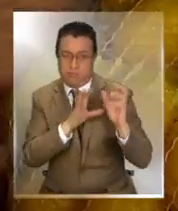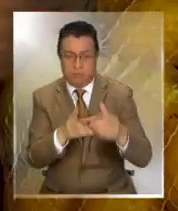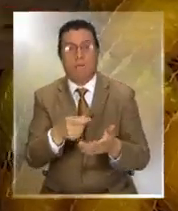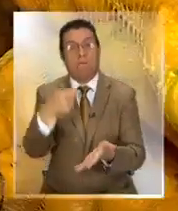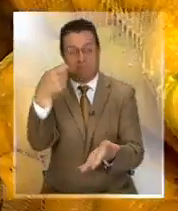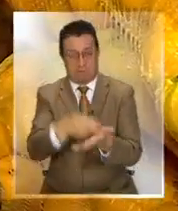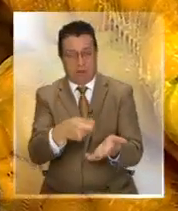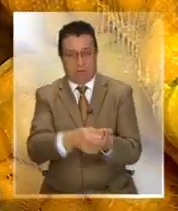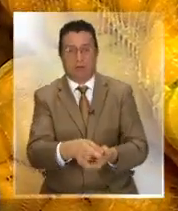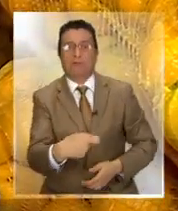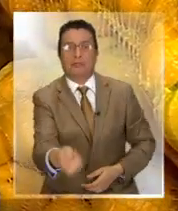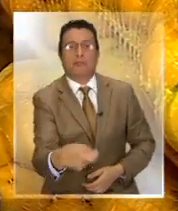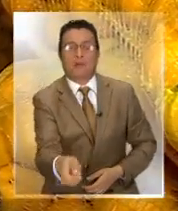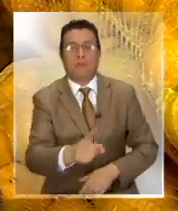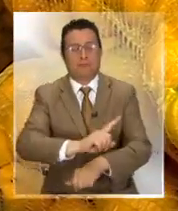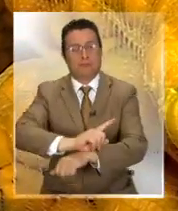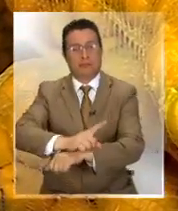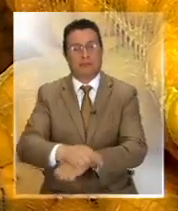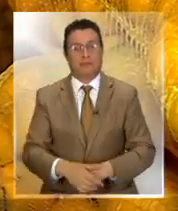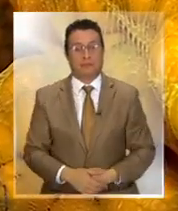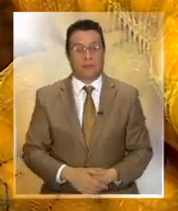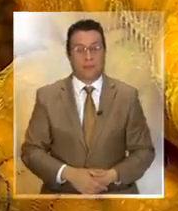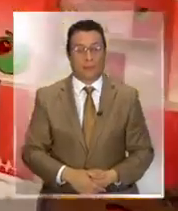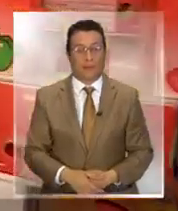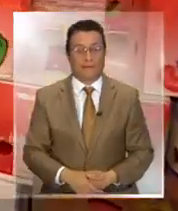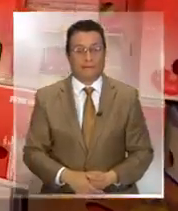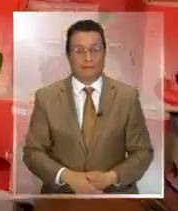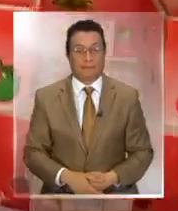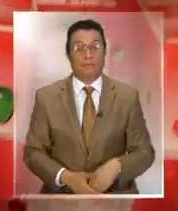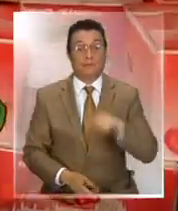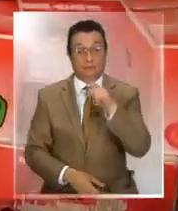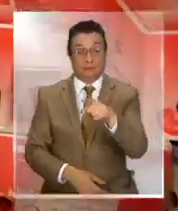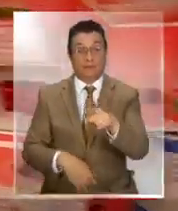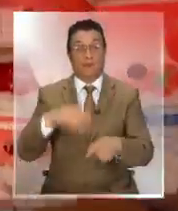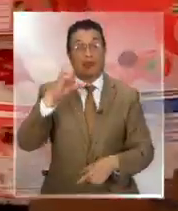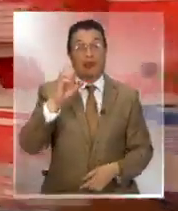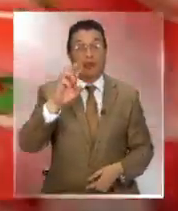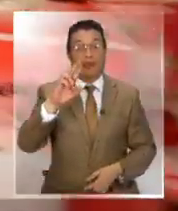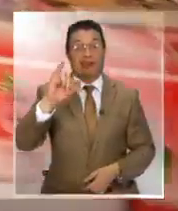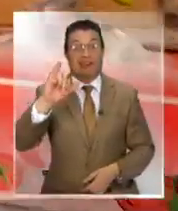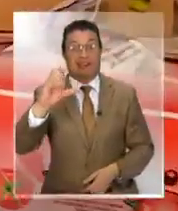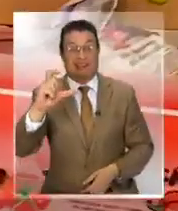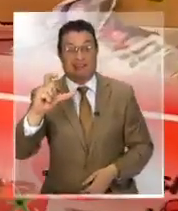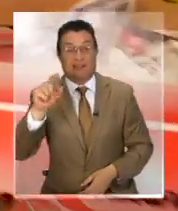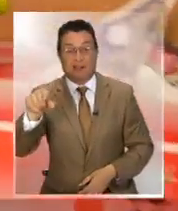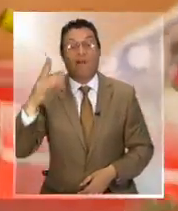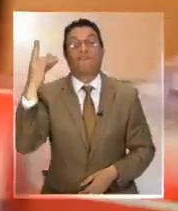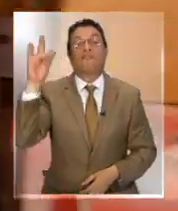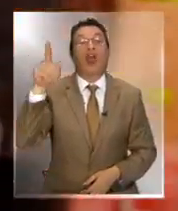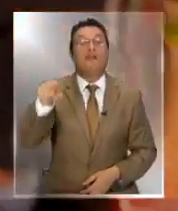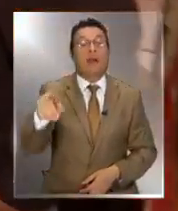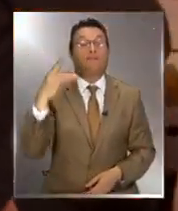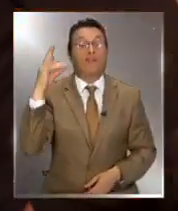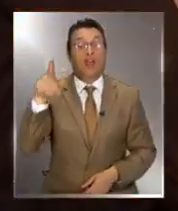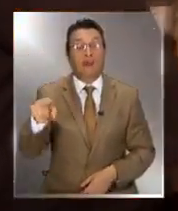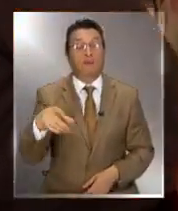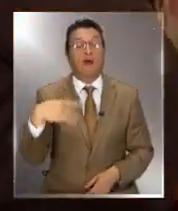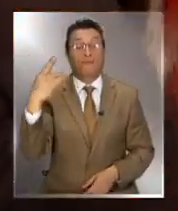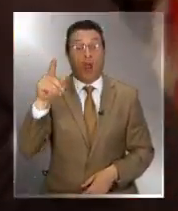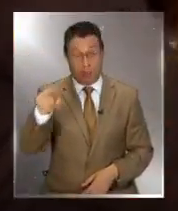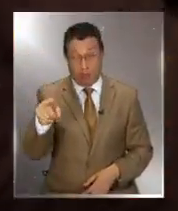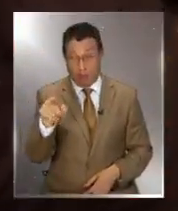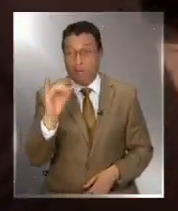que pague esa labor. Mira, él se llama Eric, de Bolivia. Hola, ¿cómo está? ¿De Bolivia, maestro? Sí,